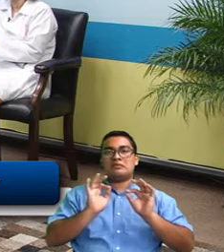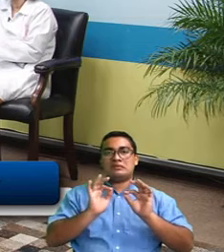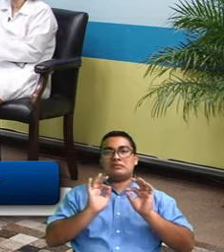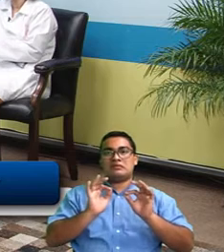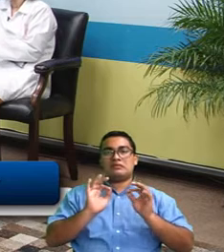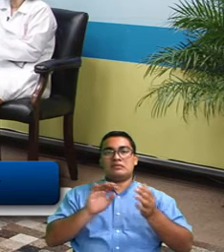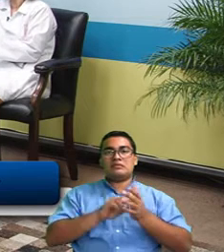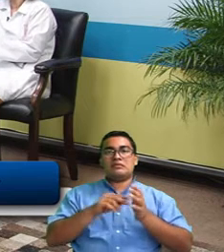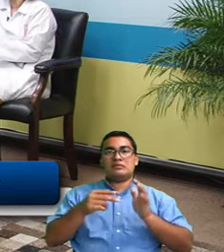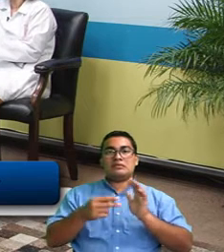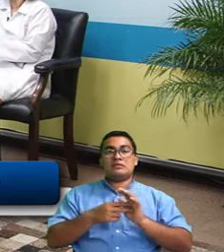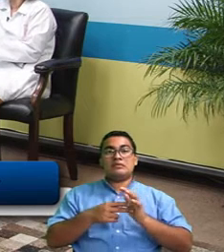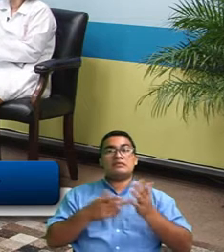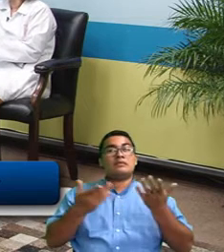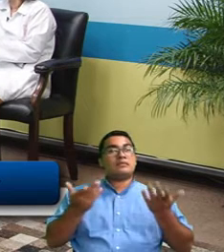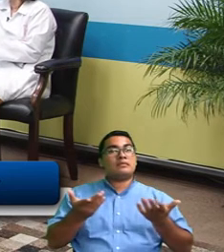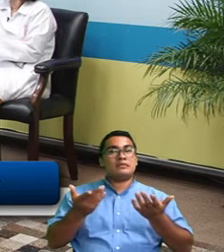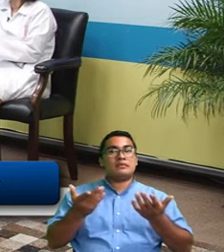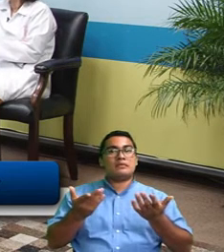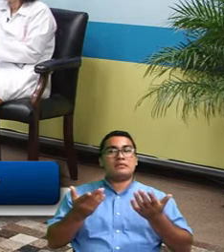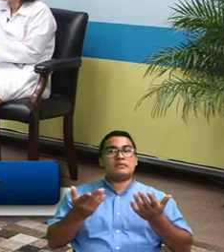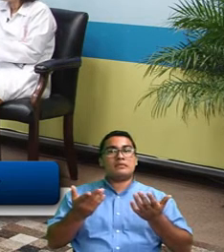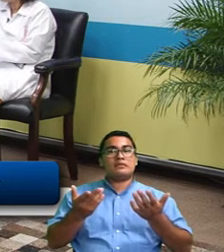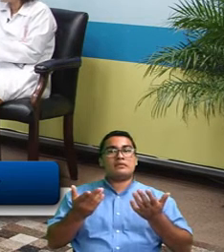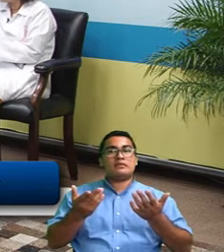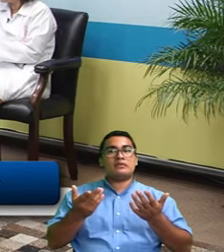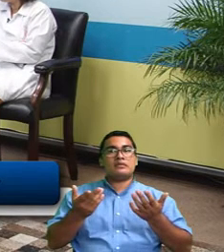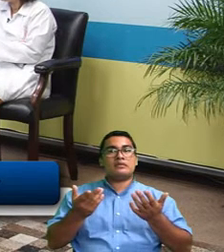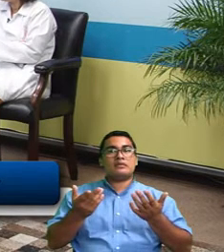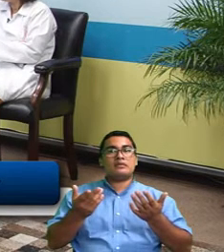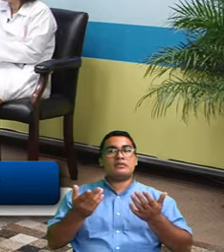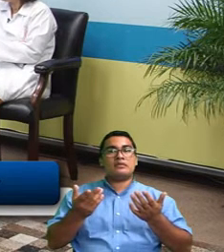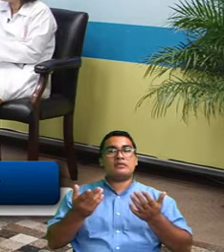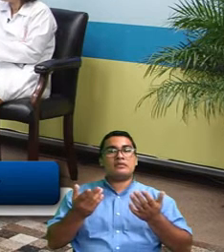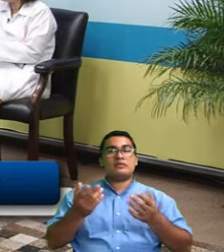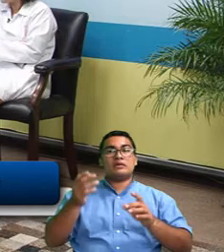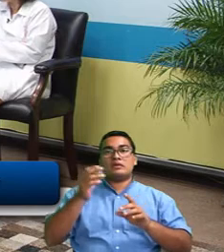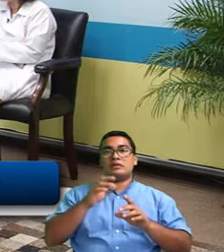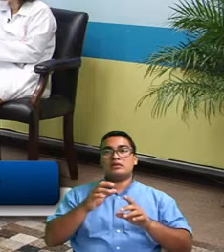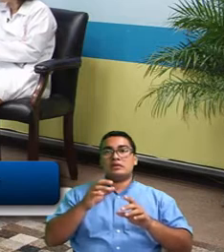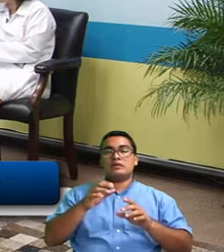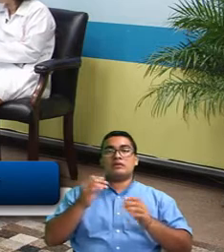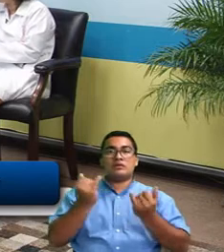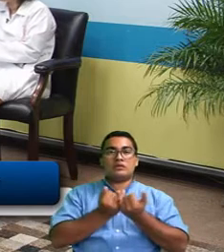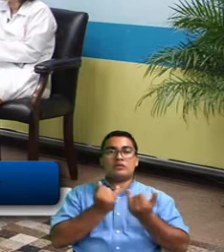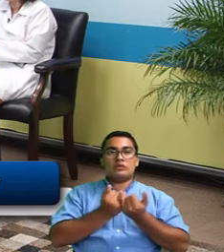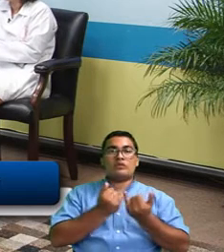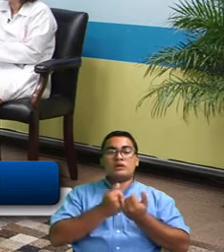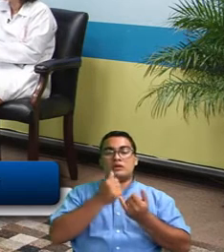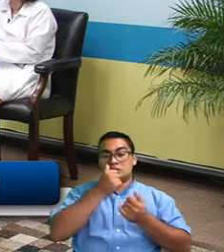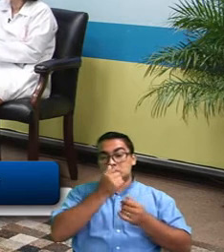que está ahí, y también para que con la fuerza, si fue sin preservativo, el semen pueda